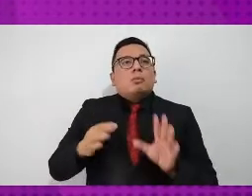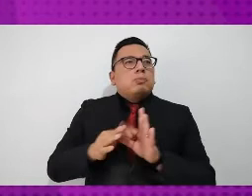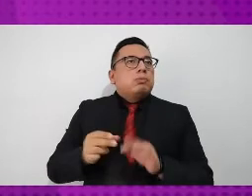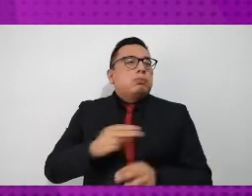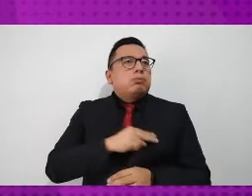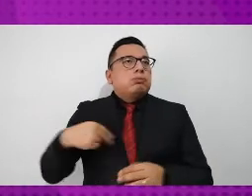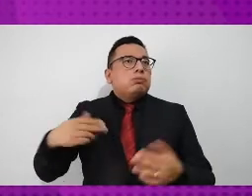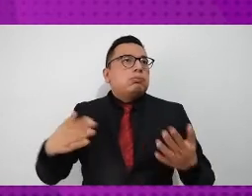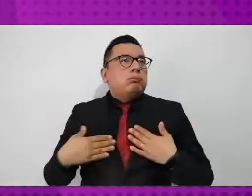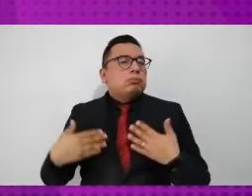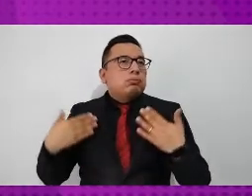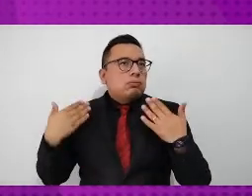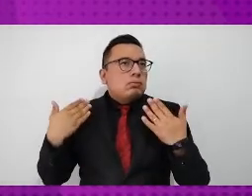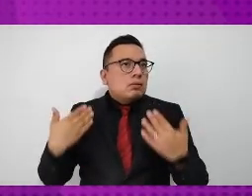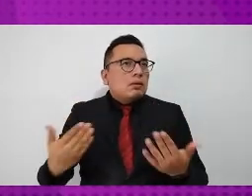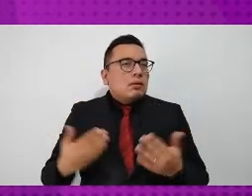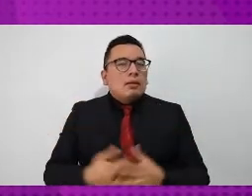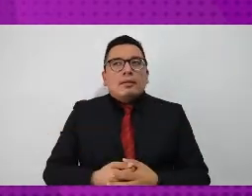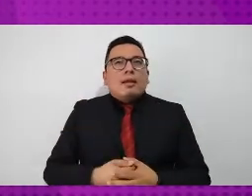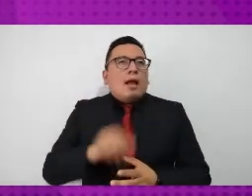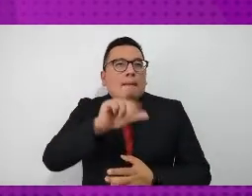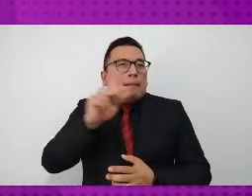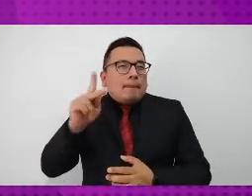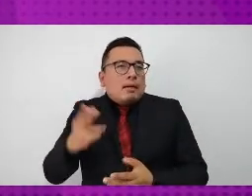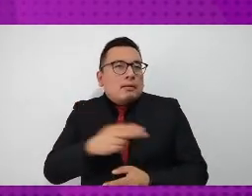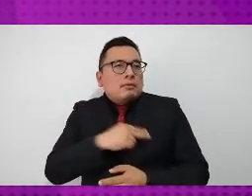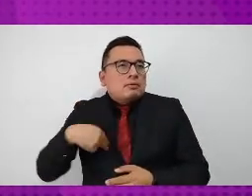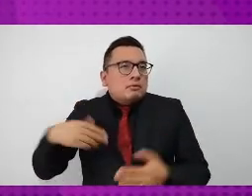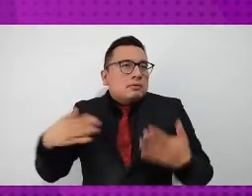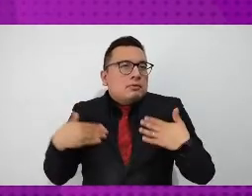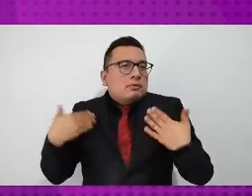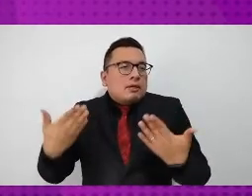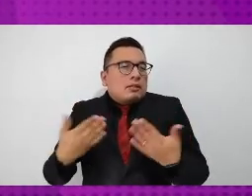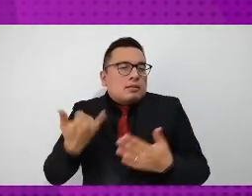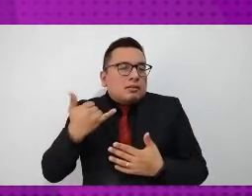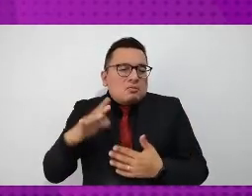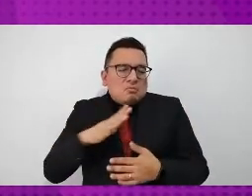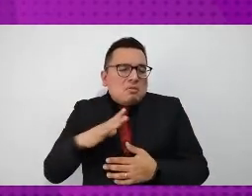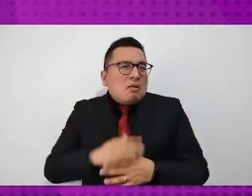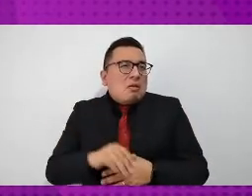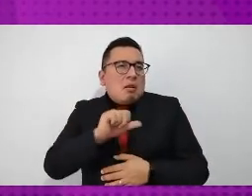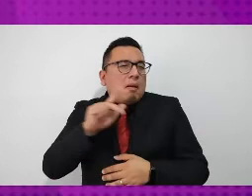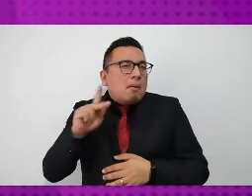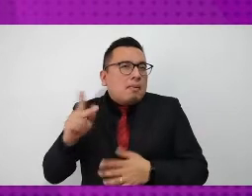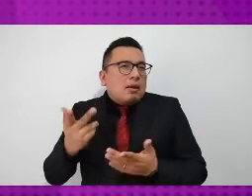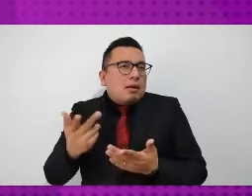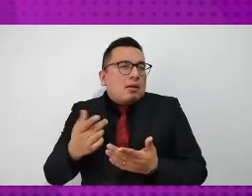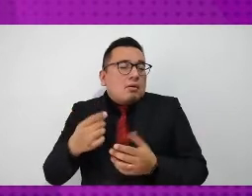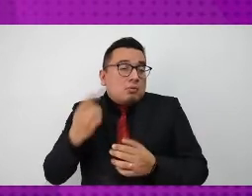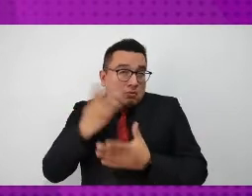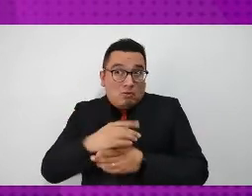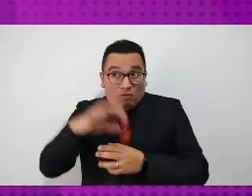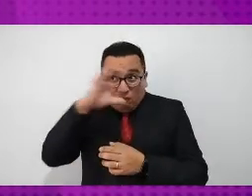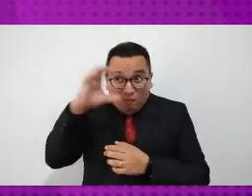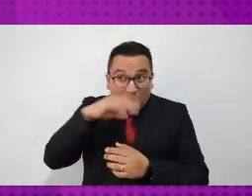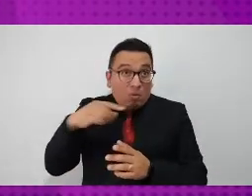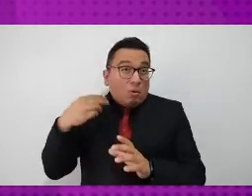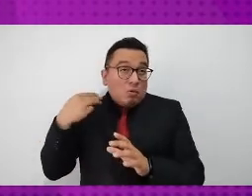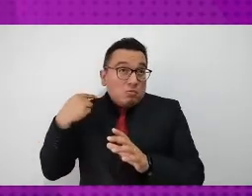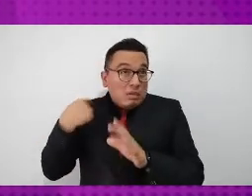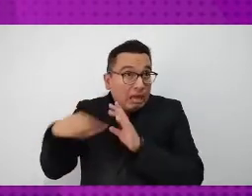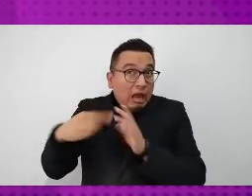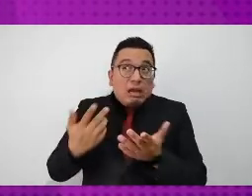confiamos a las aplicaciones hoy día nuestro teléfono no solamente mandamos fotos mensajes